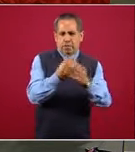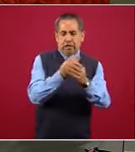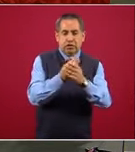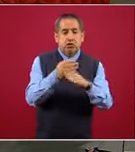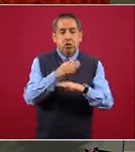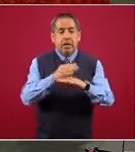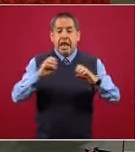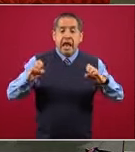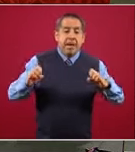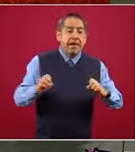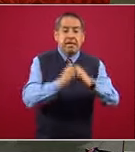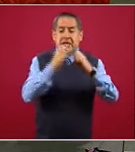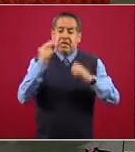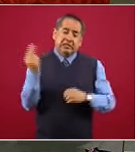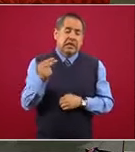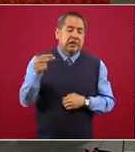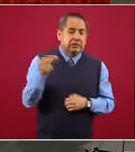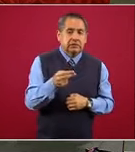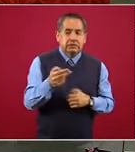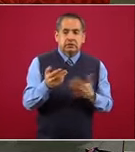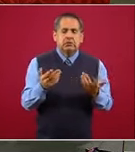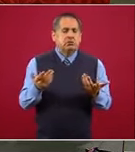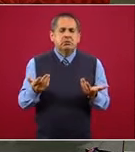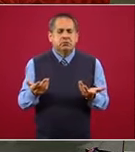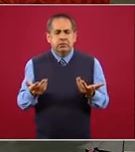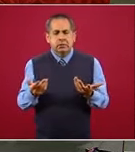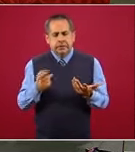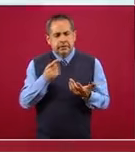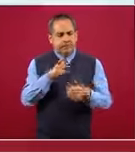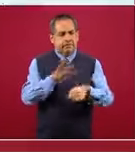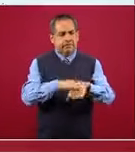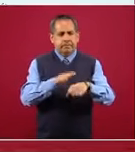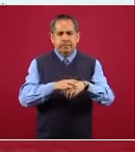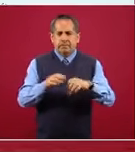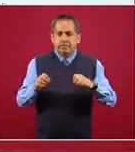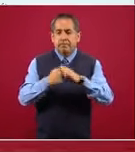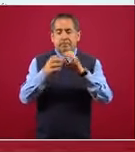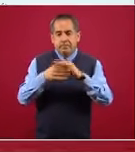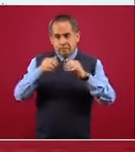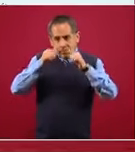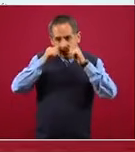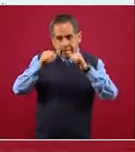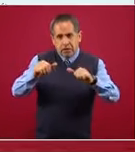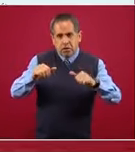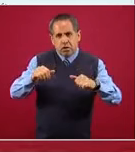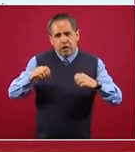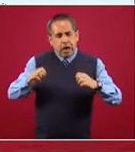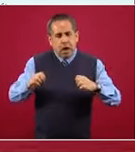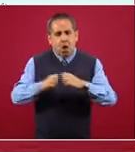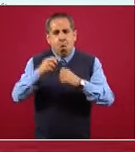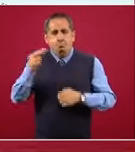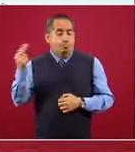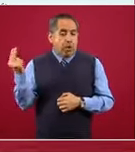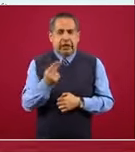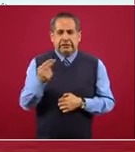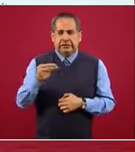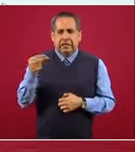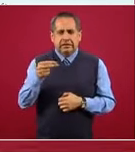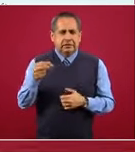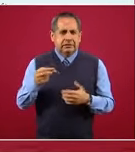se han hecho híbridos y se identifican por sus siglas este sistema de atención médica de urgencias. En